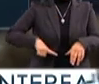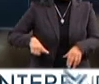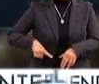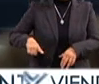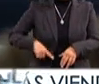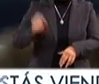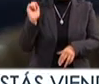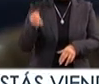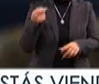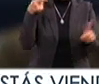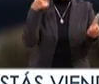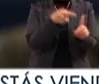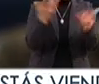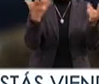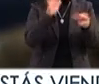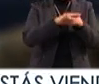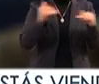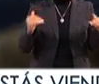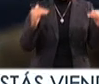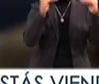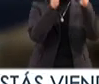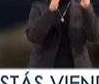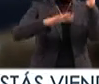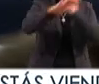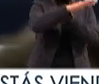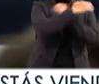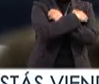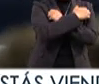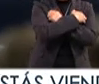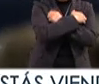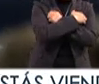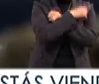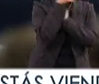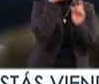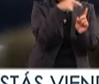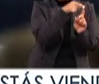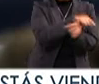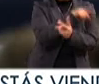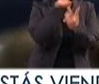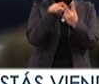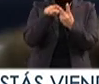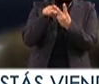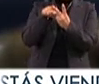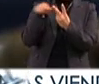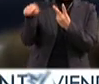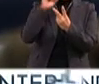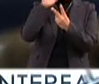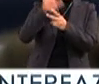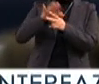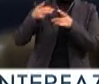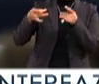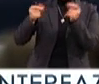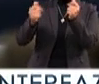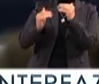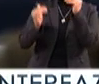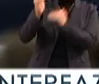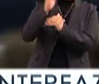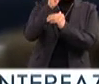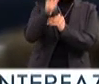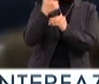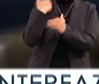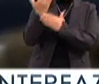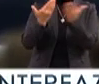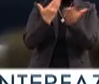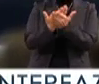que son lograr mayor equidad en el sector educativo, por una parte, y lograr mayor calidad en la